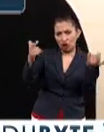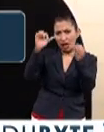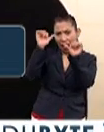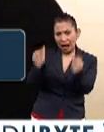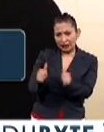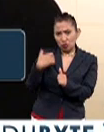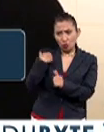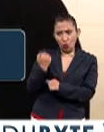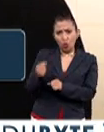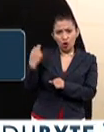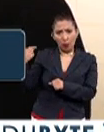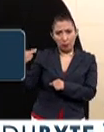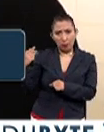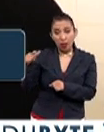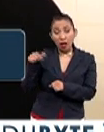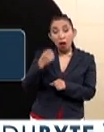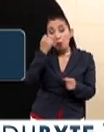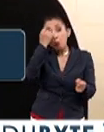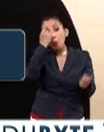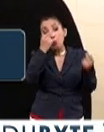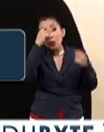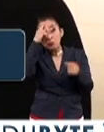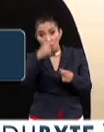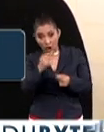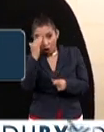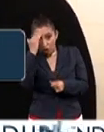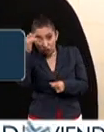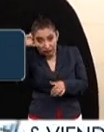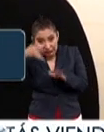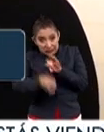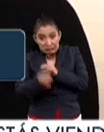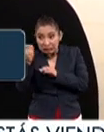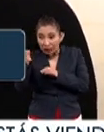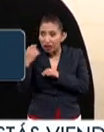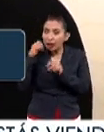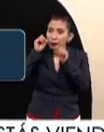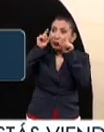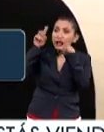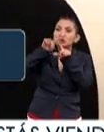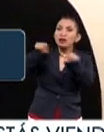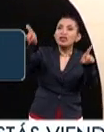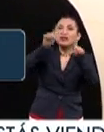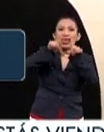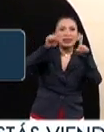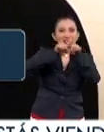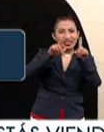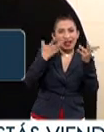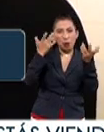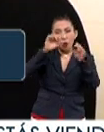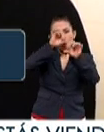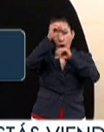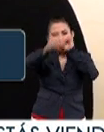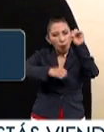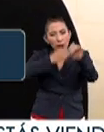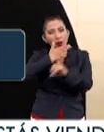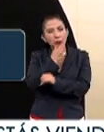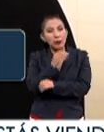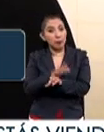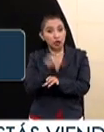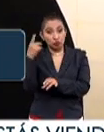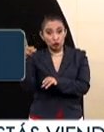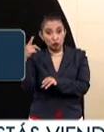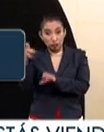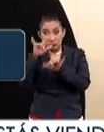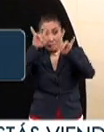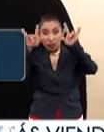arte, creo que somos pocos los mexicanos que logramos apreciar la diversidad estilística del artista, ya que su